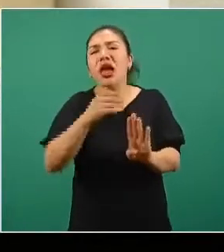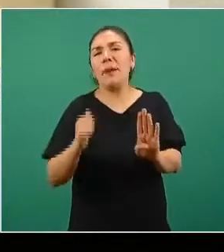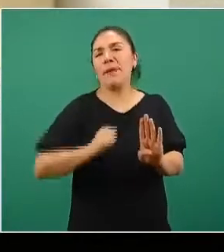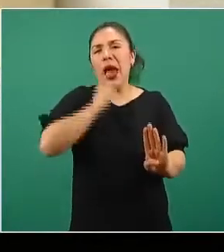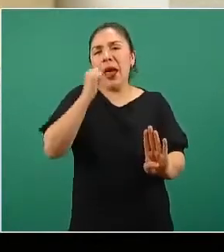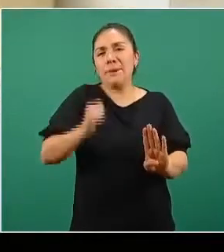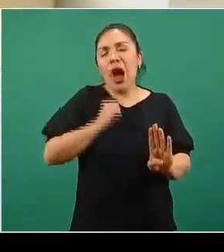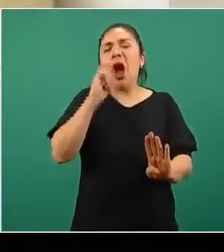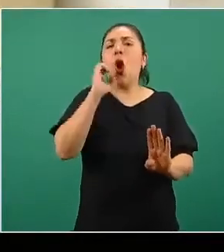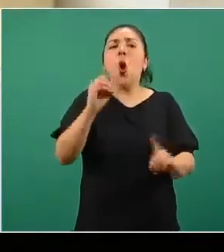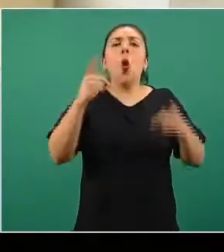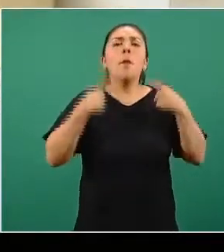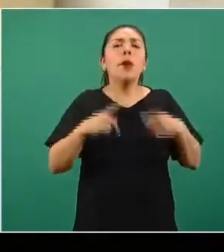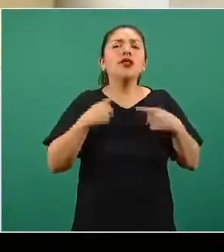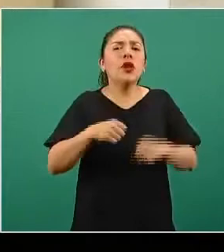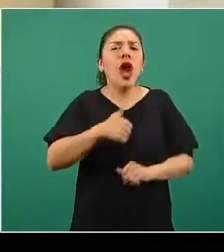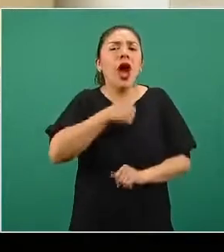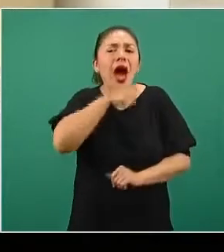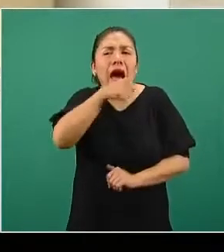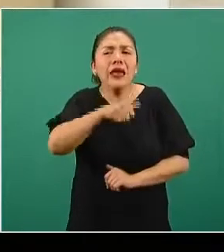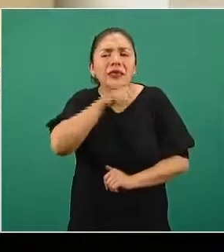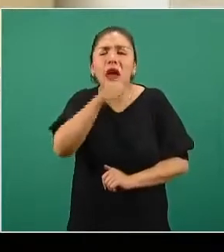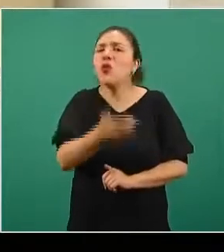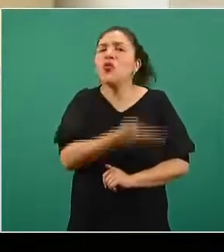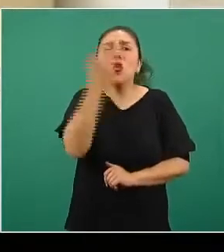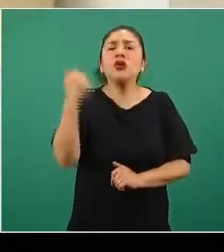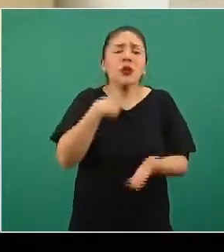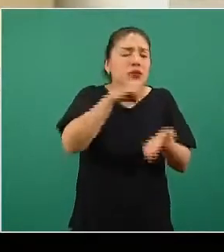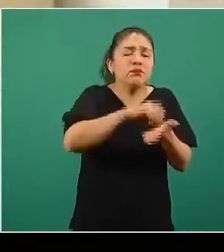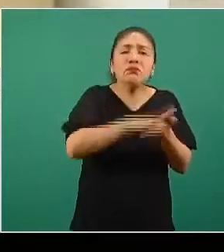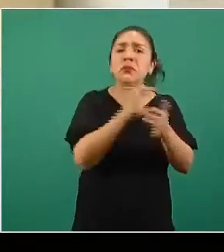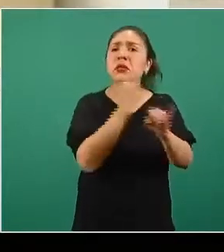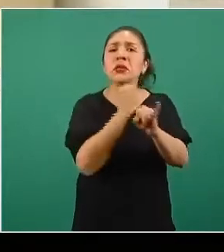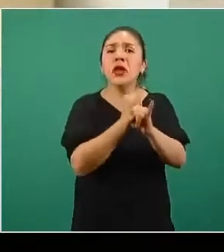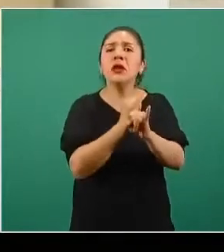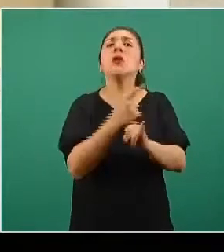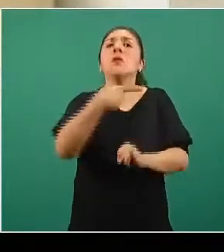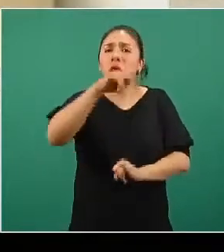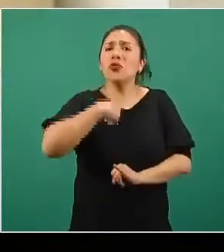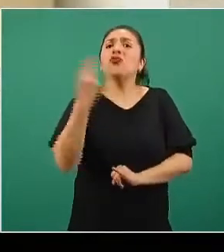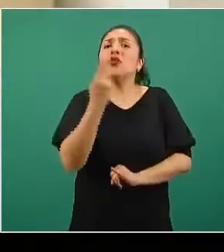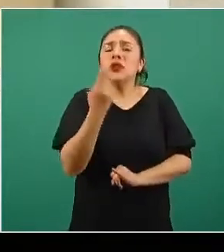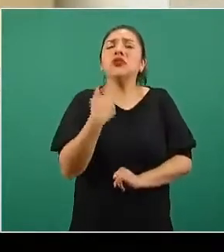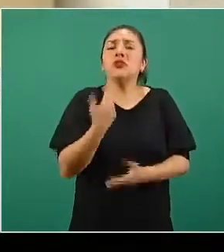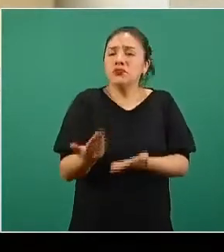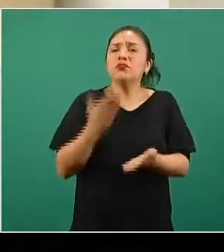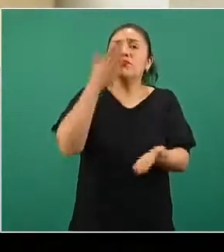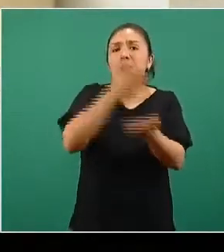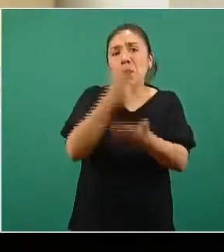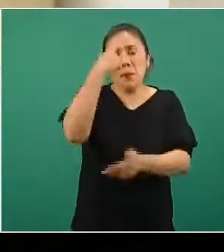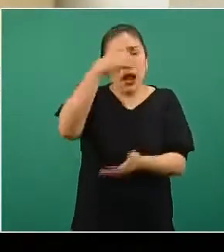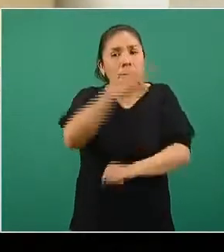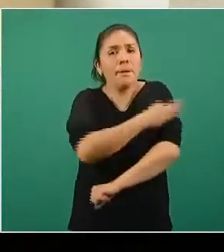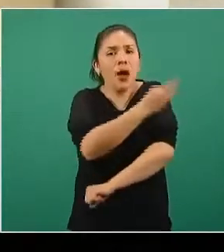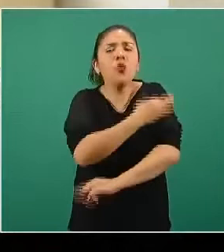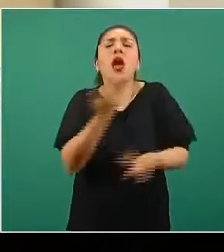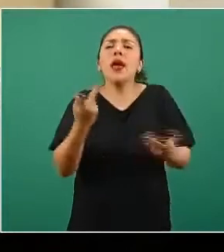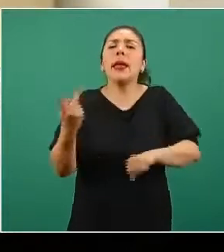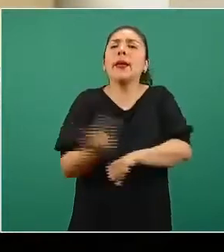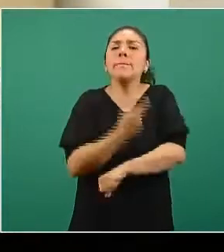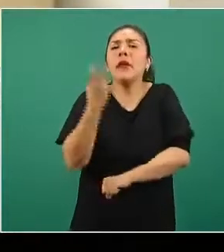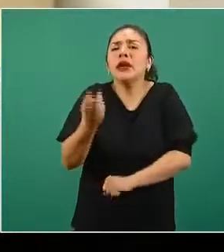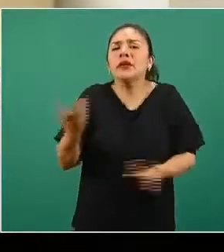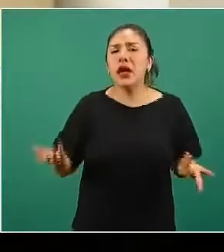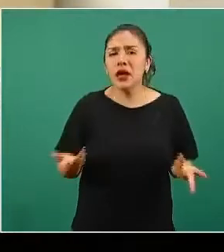no pudieron registrarse y que quieran también acceder a la vacuna el día de mañana aún sin registro. ¿Qué es lo que va a pasar en esos